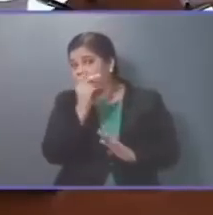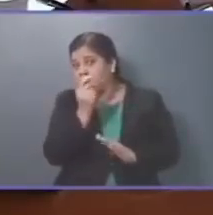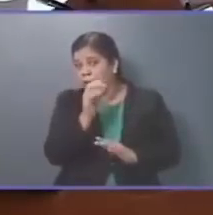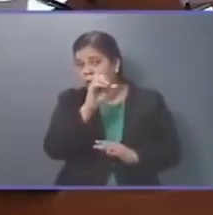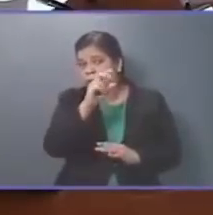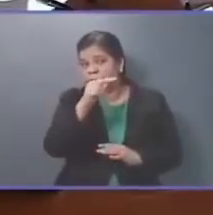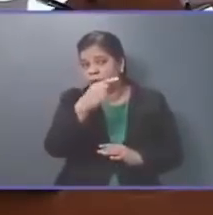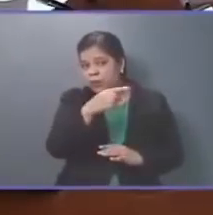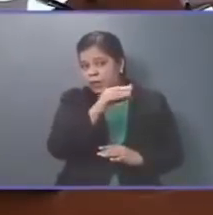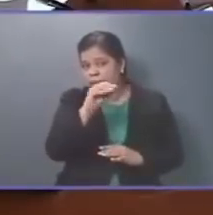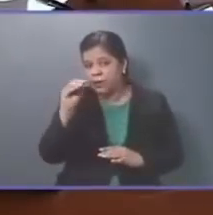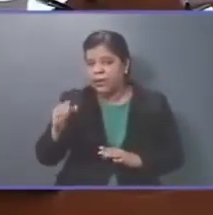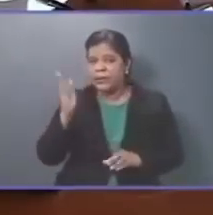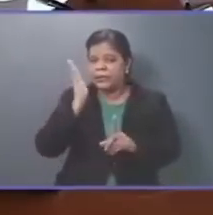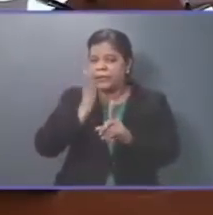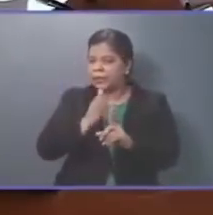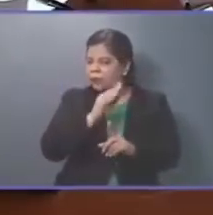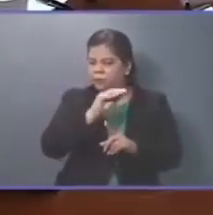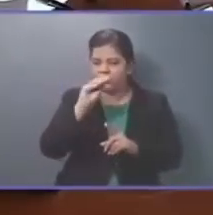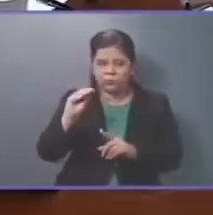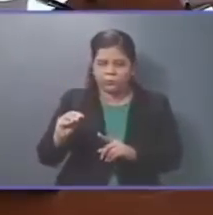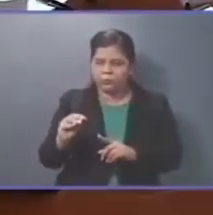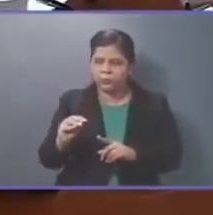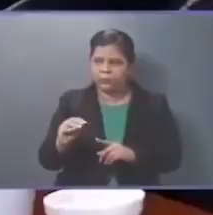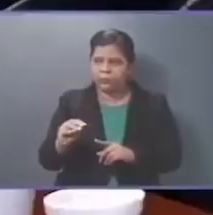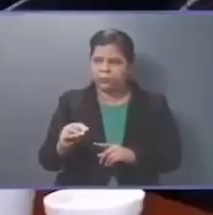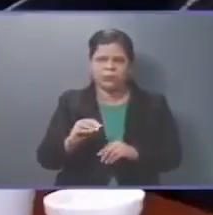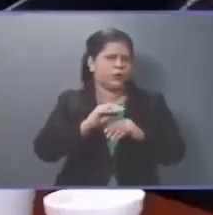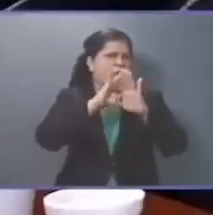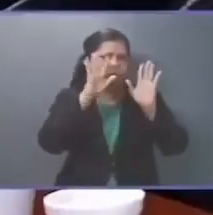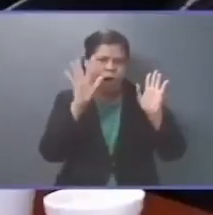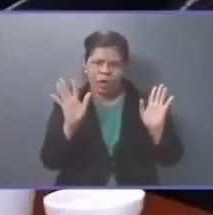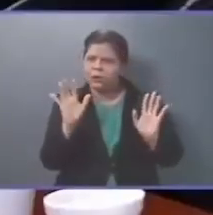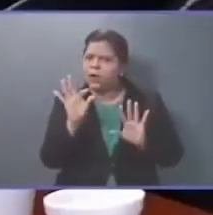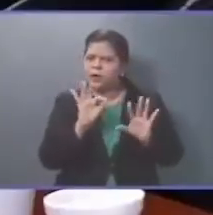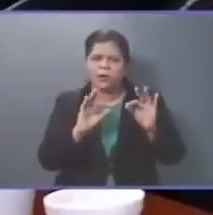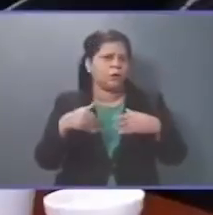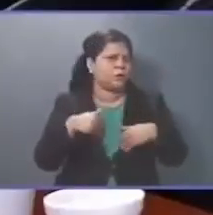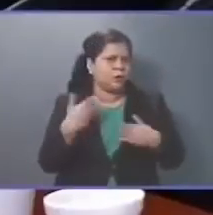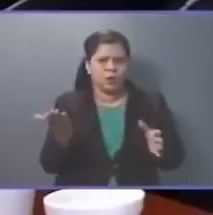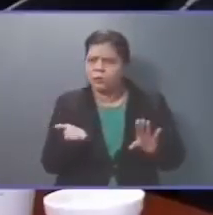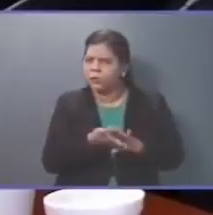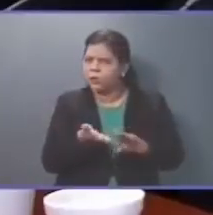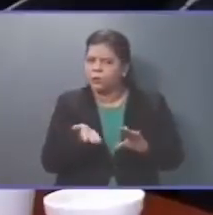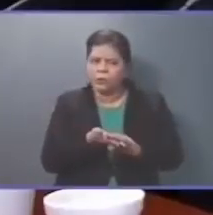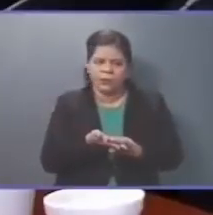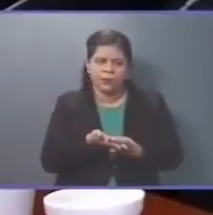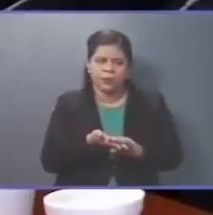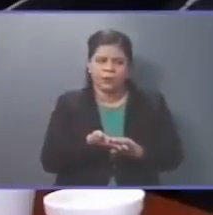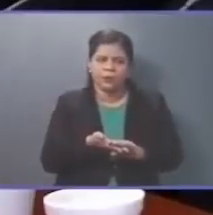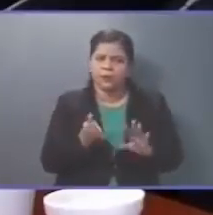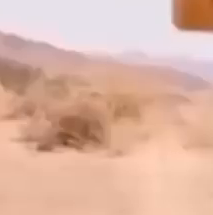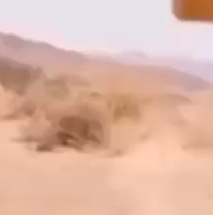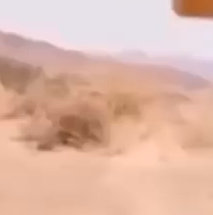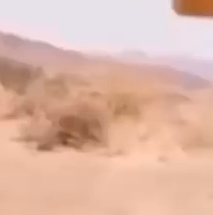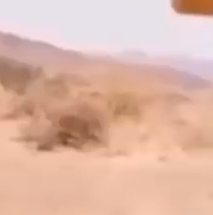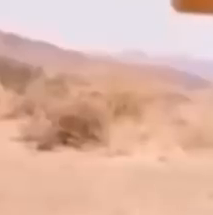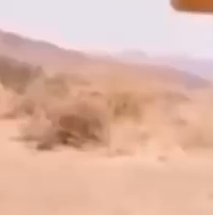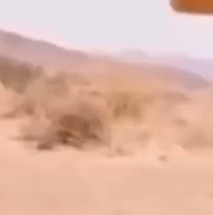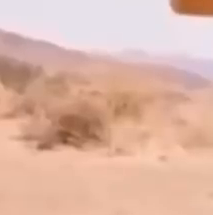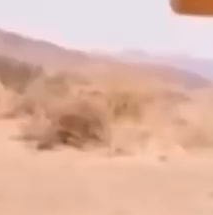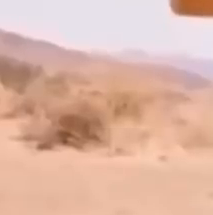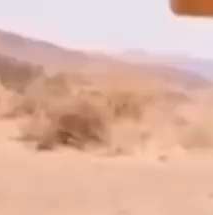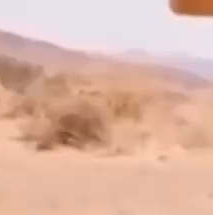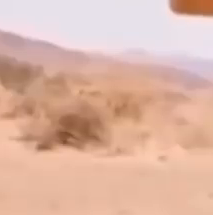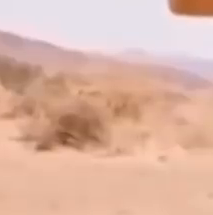a ONGs que se fueron directo al pleno. Sí, claro, que no tienen el expediente respectivo. Eso es importante saber. Vaya,